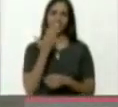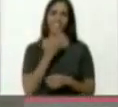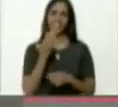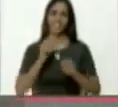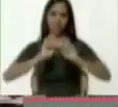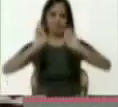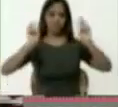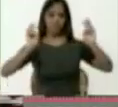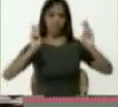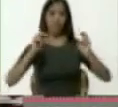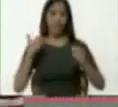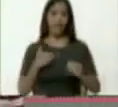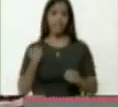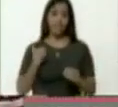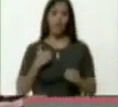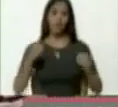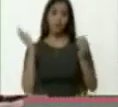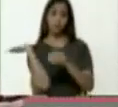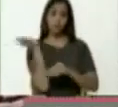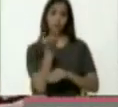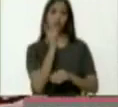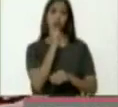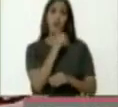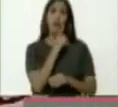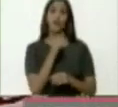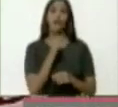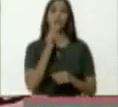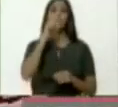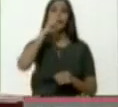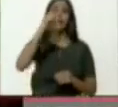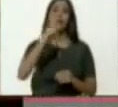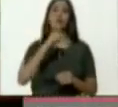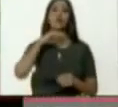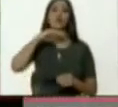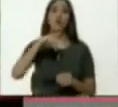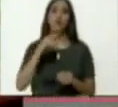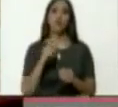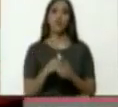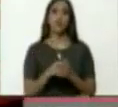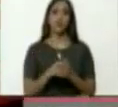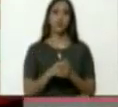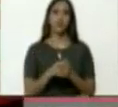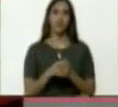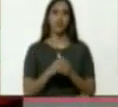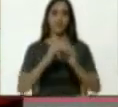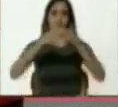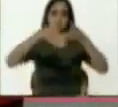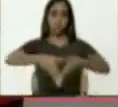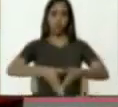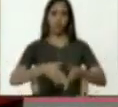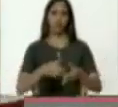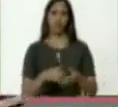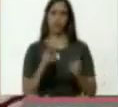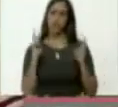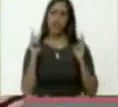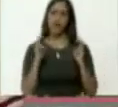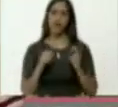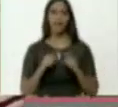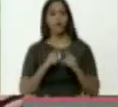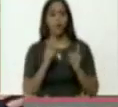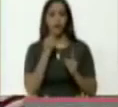Montaron, en Argentina montaron un restaurante que se llamaba Maduro Coño de Tal y la vaina quebró. Una cosa muy rara. Sí. Pero